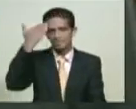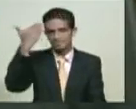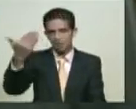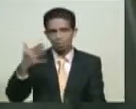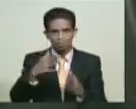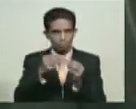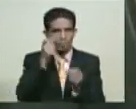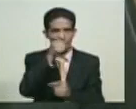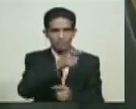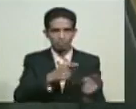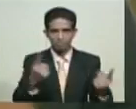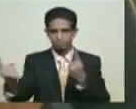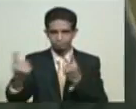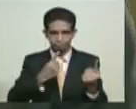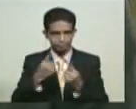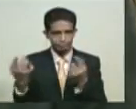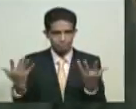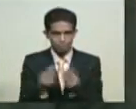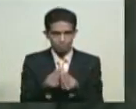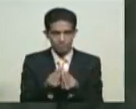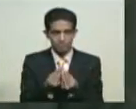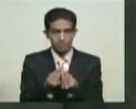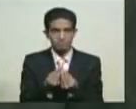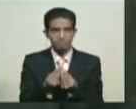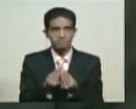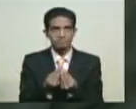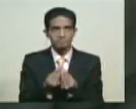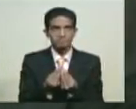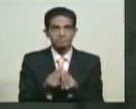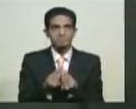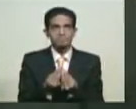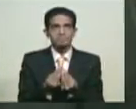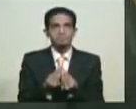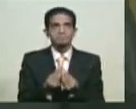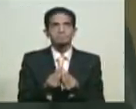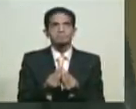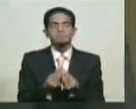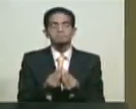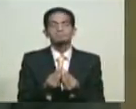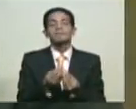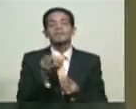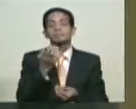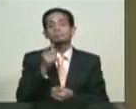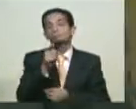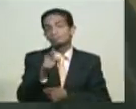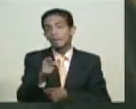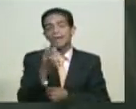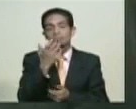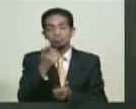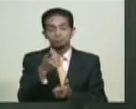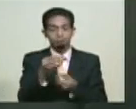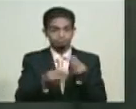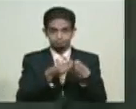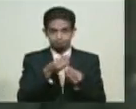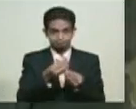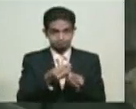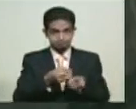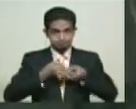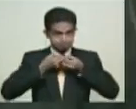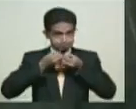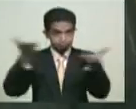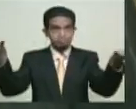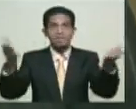que nos acompañan. Y efectivamente, el mismo momento en que usted dio las orientaciones, sacó el decreto, comenzamos una serie de reuniones